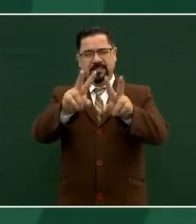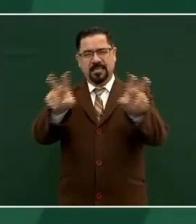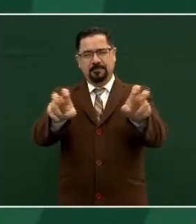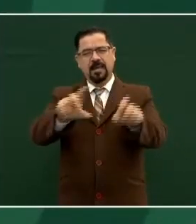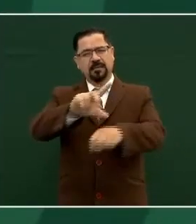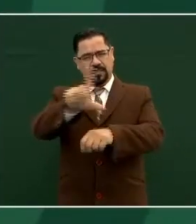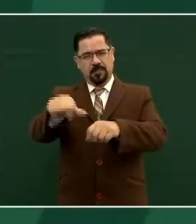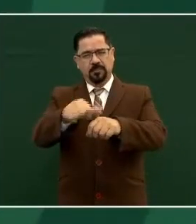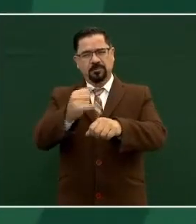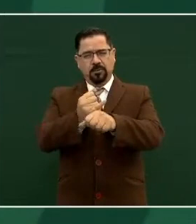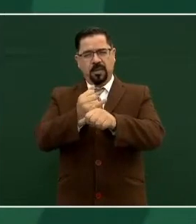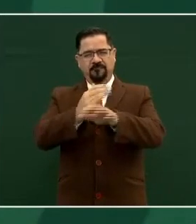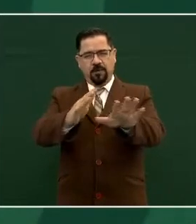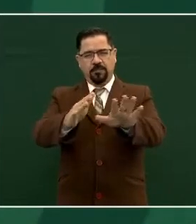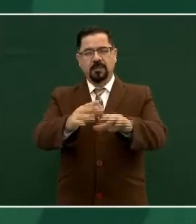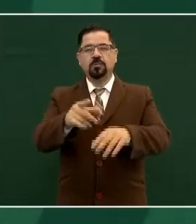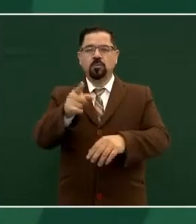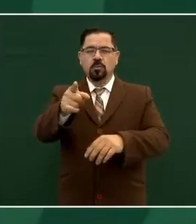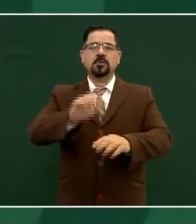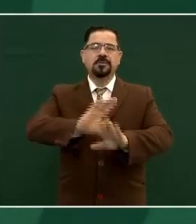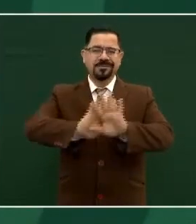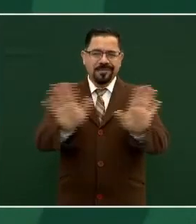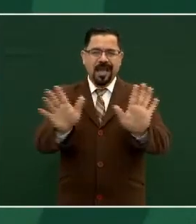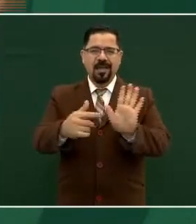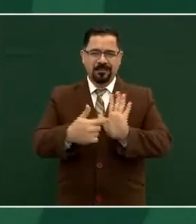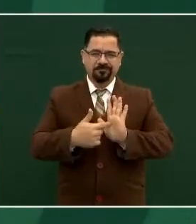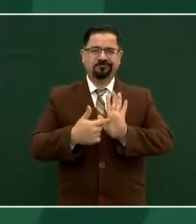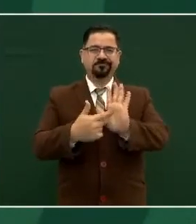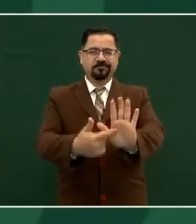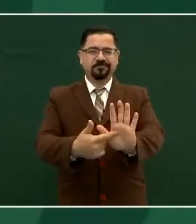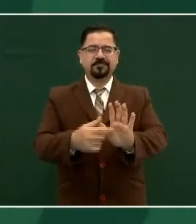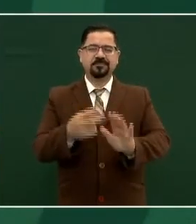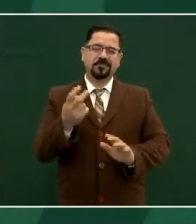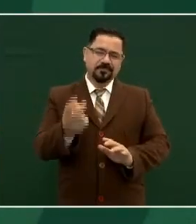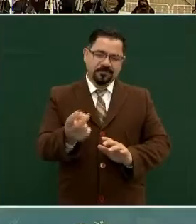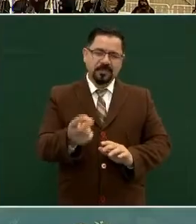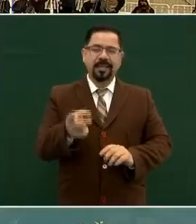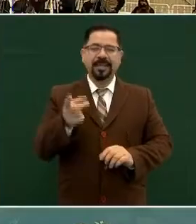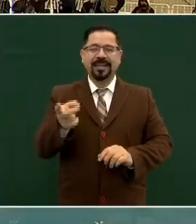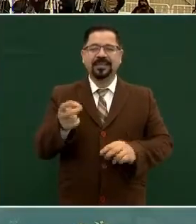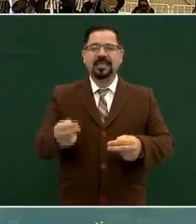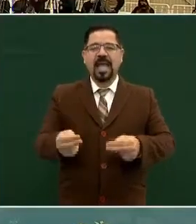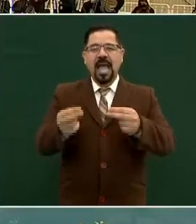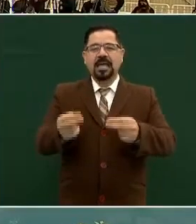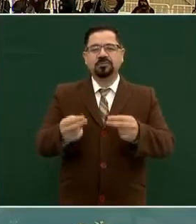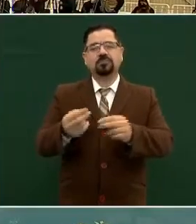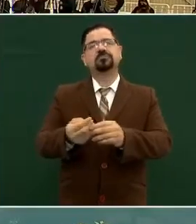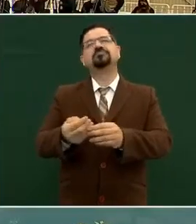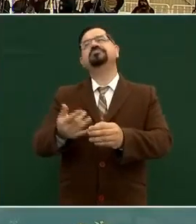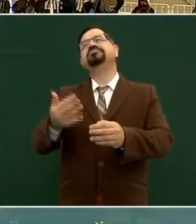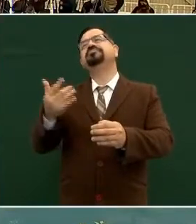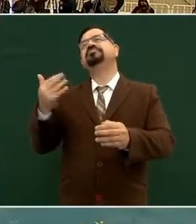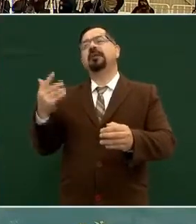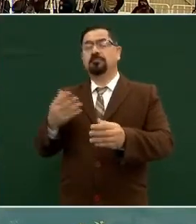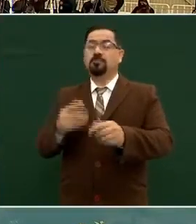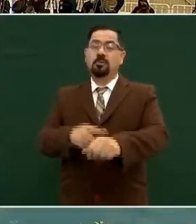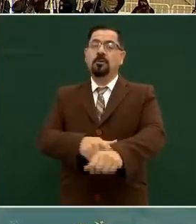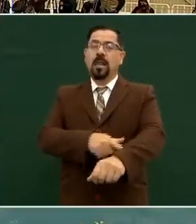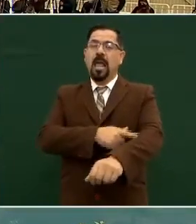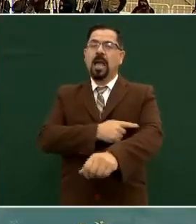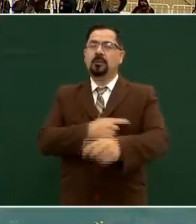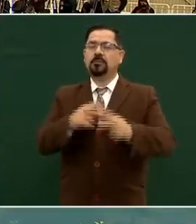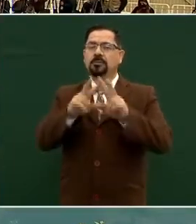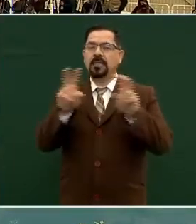ya lo expusiste, es un asunto de tiempo atrás, amplio, que tiene que ver con